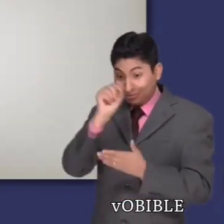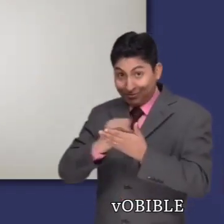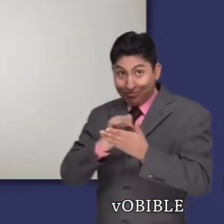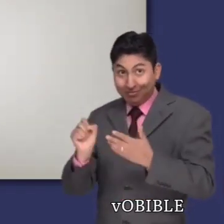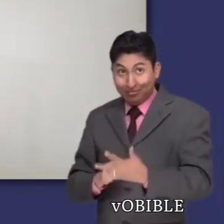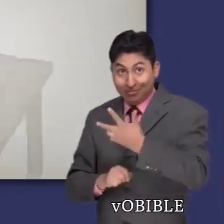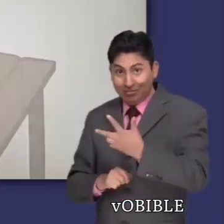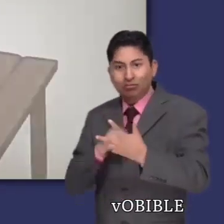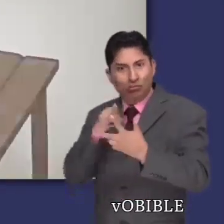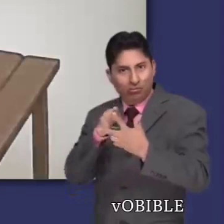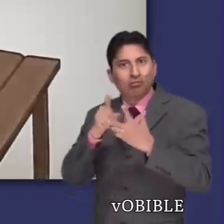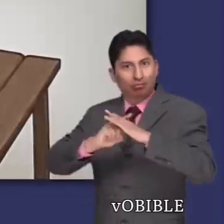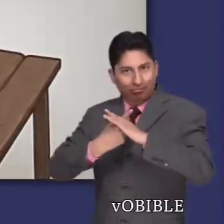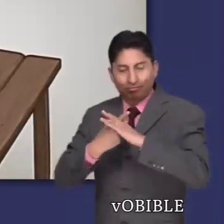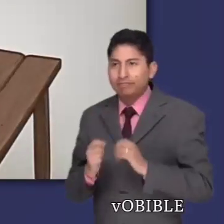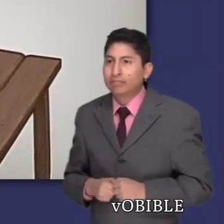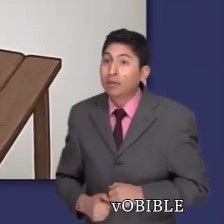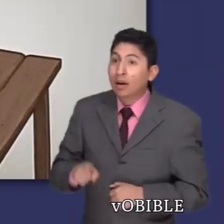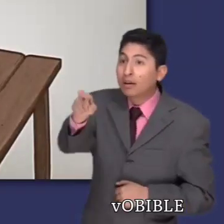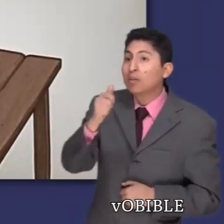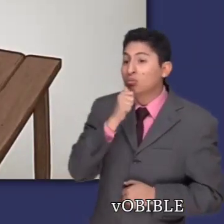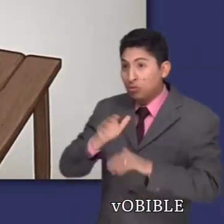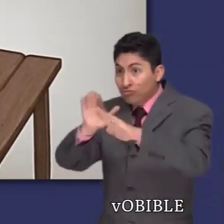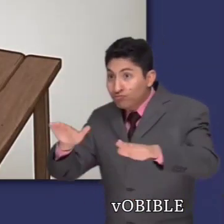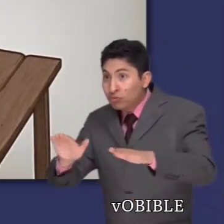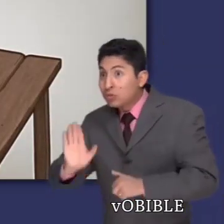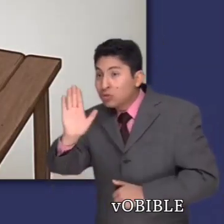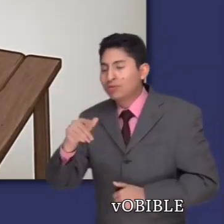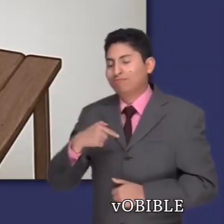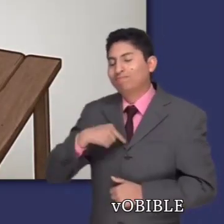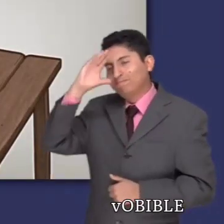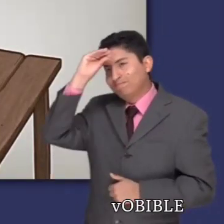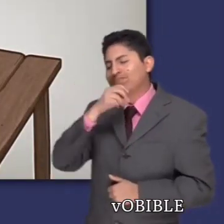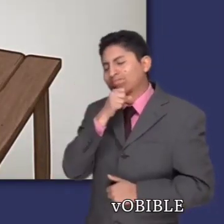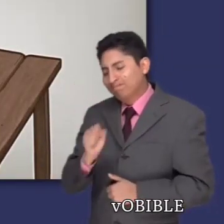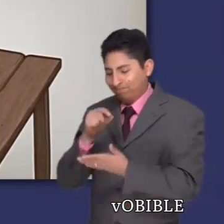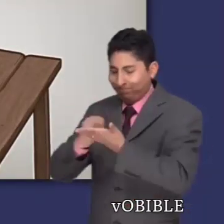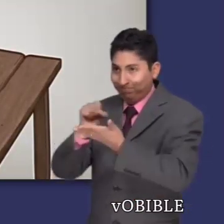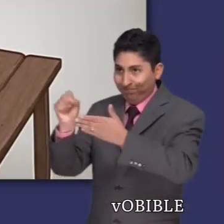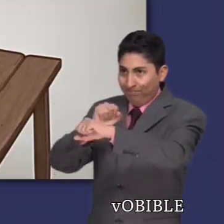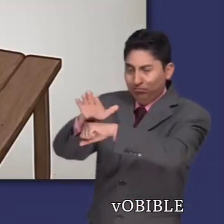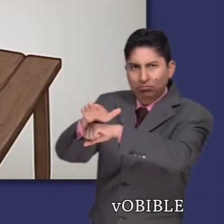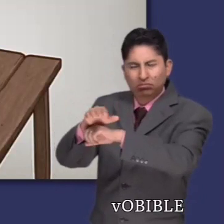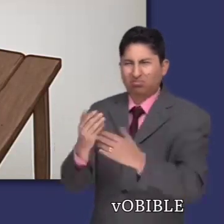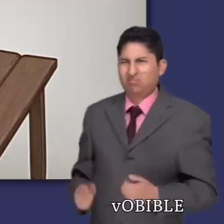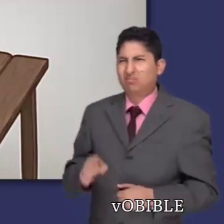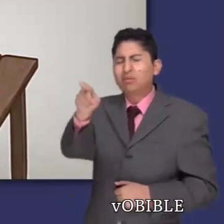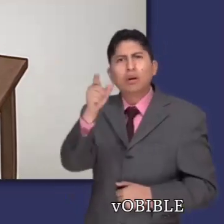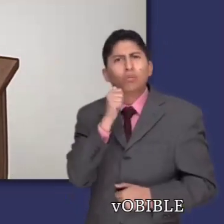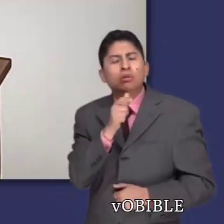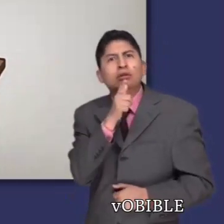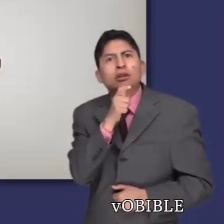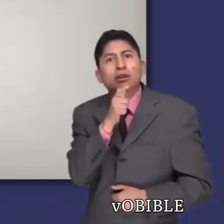El apóstol comienza su carta diciendo, del anciano a la señora escogida y a sus hijos.